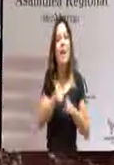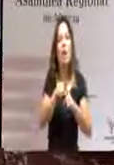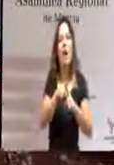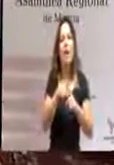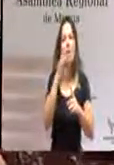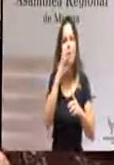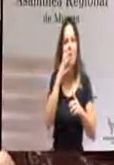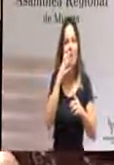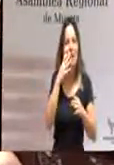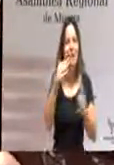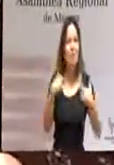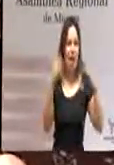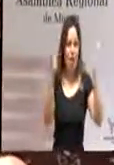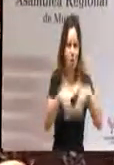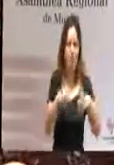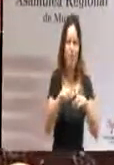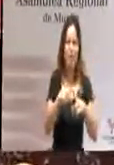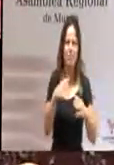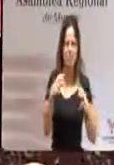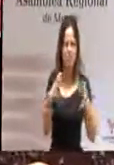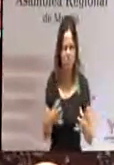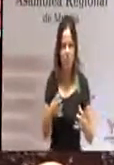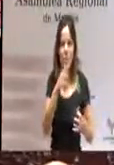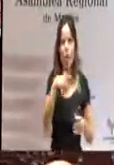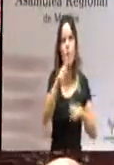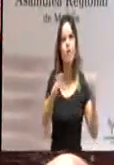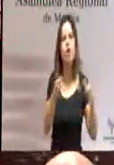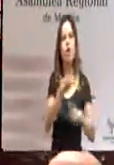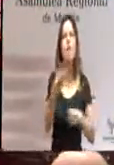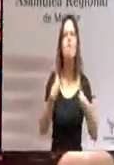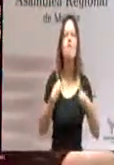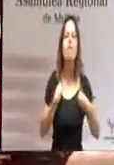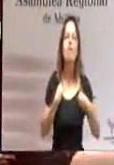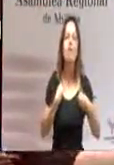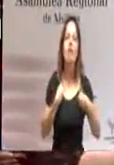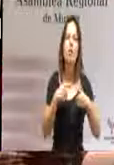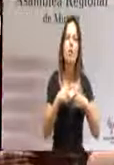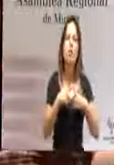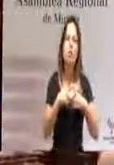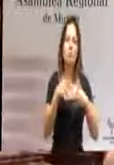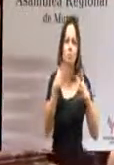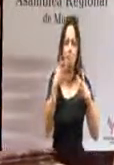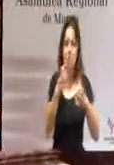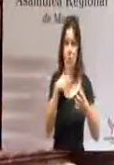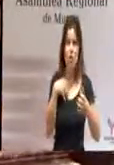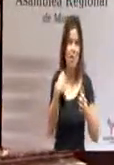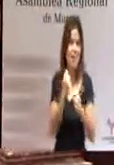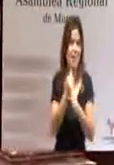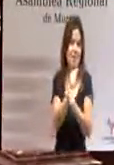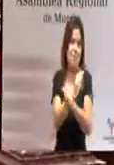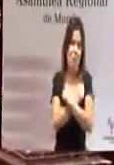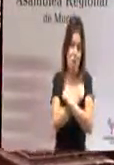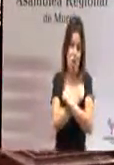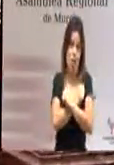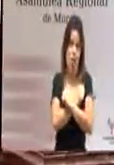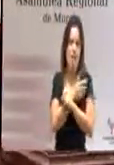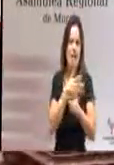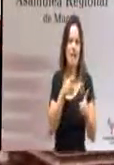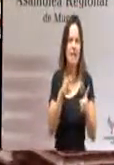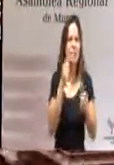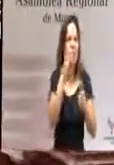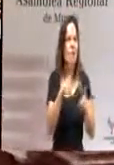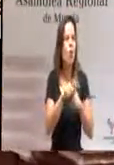claramente irresponsable y cruel con las personas que viven en el drama del desempleo. Resulta insultante que